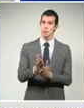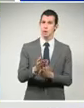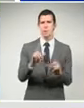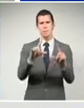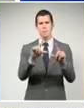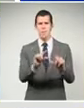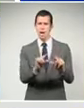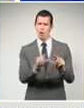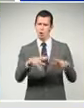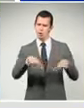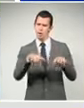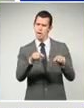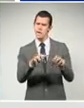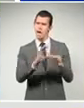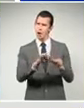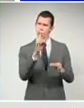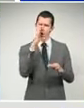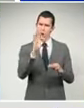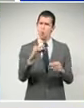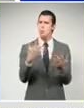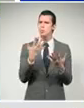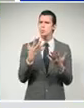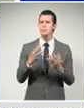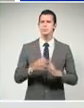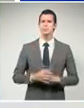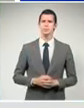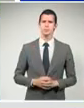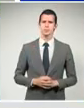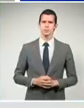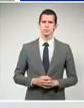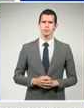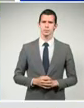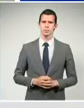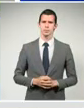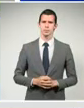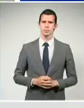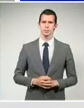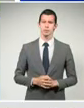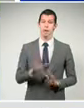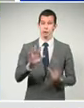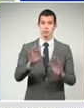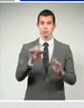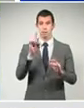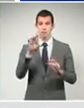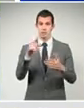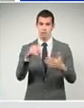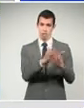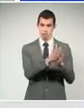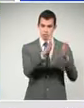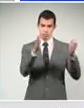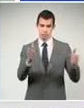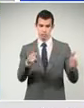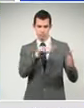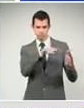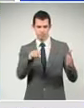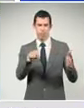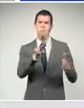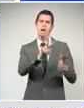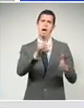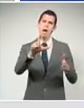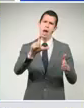de incidencia de nuestro país, pues en los últimos 15 días la provincia de Villa Clara